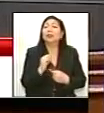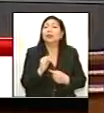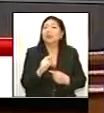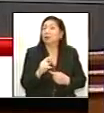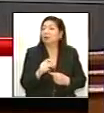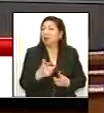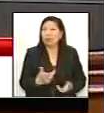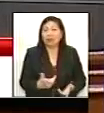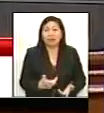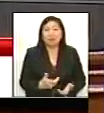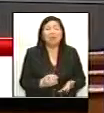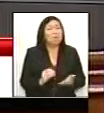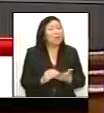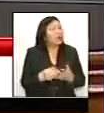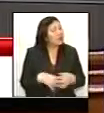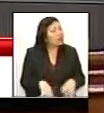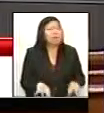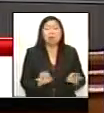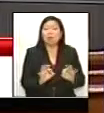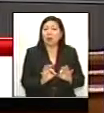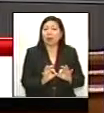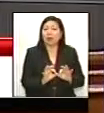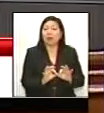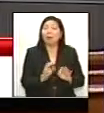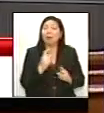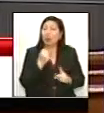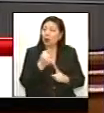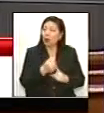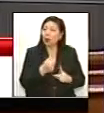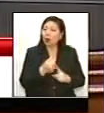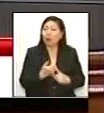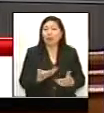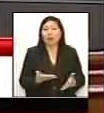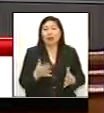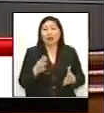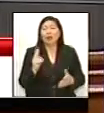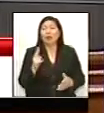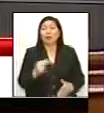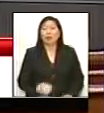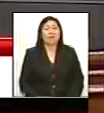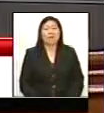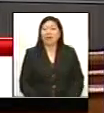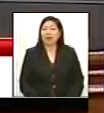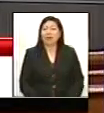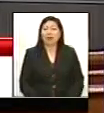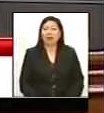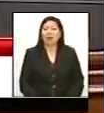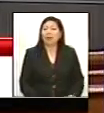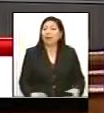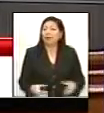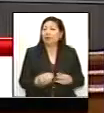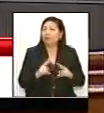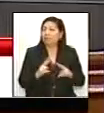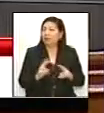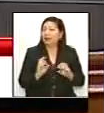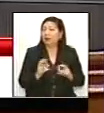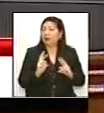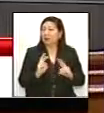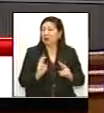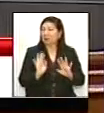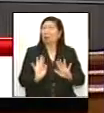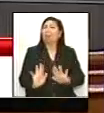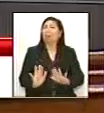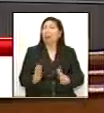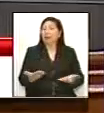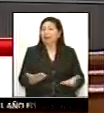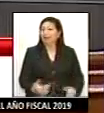mí el ente más principal, mi columna vertebral para luchar contra ese monstruo gigante que es la corrupción. Los comités de vigilancia han sido observados,